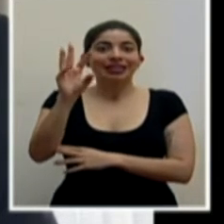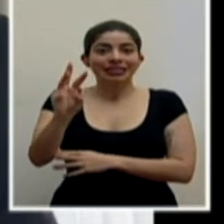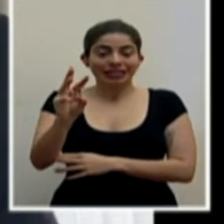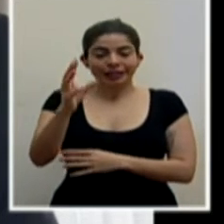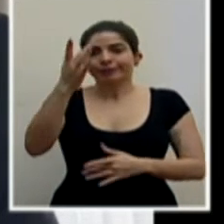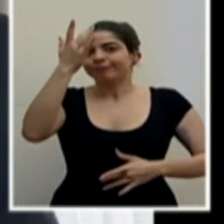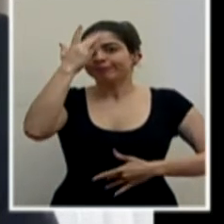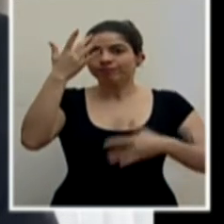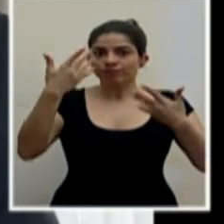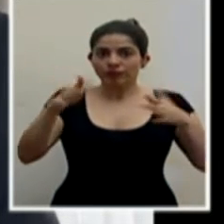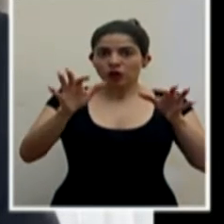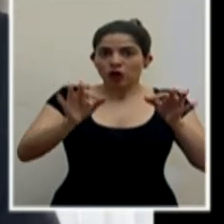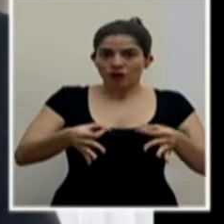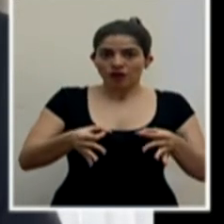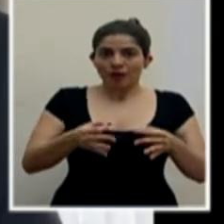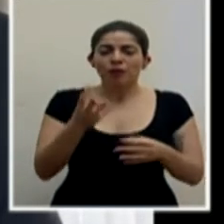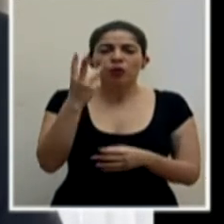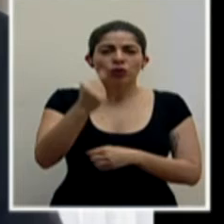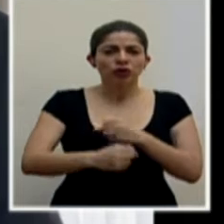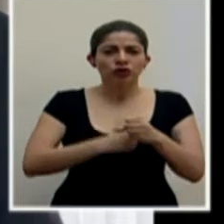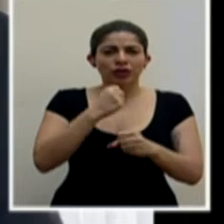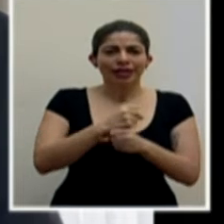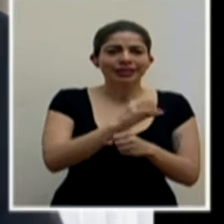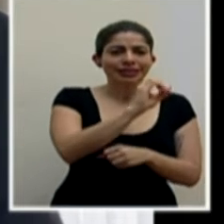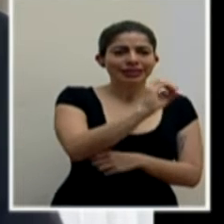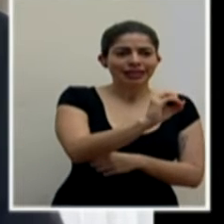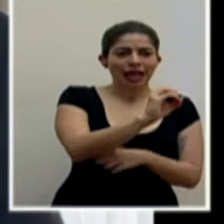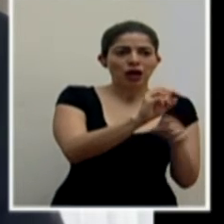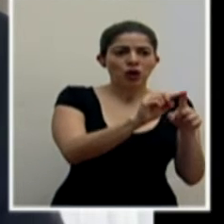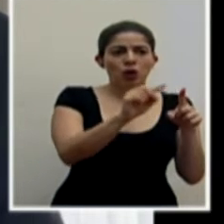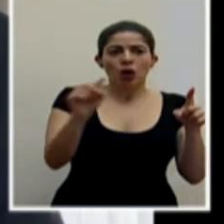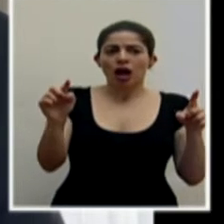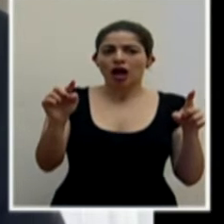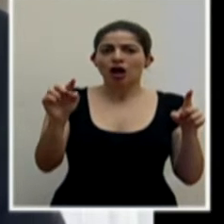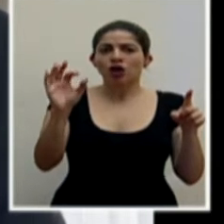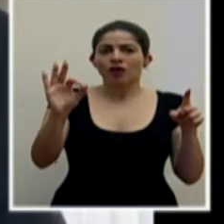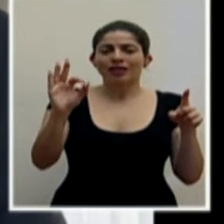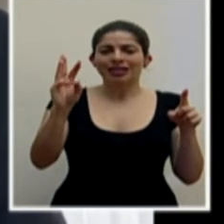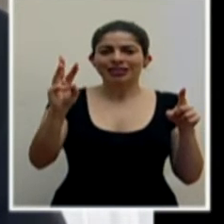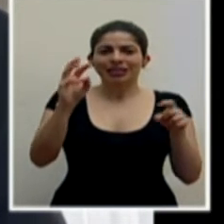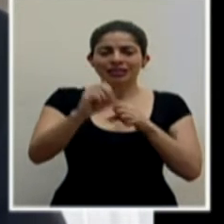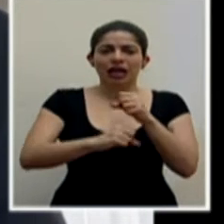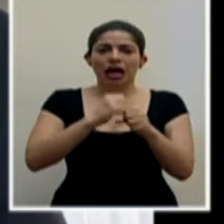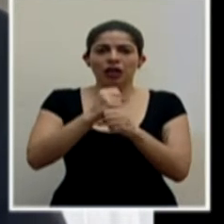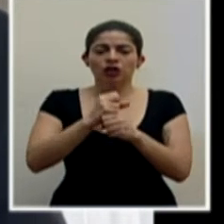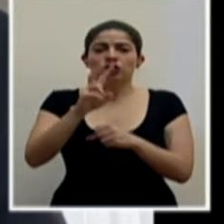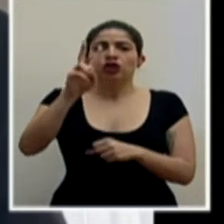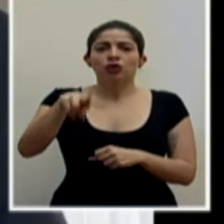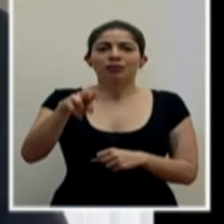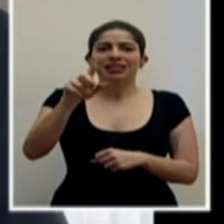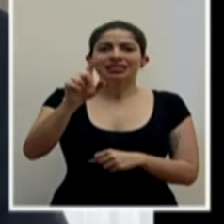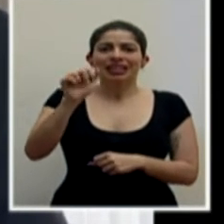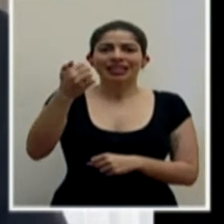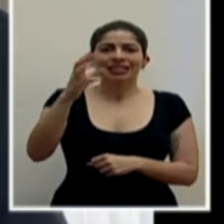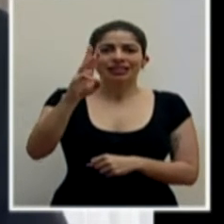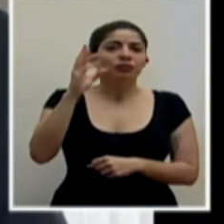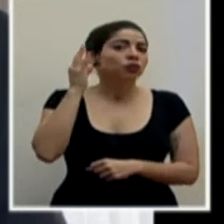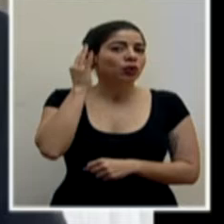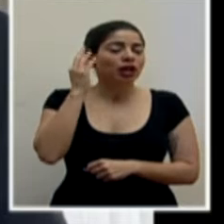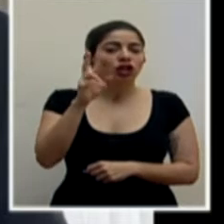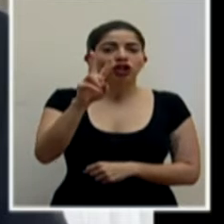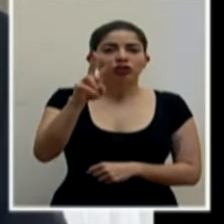4.996 casos confirmados, con un rango de edad de 0 a 96 años. Se trata de 2.116 mujeres